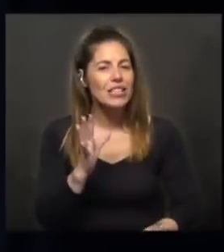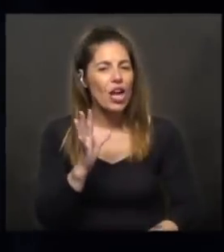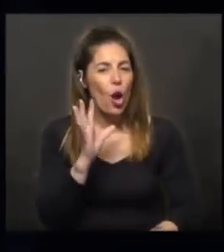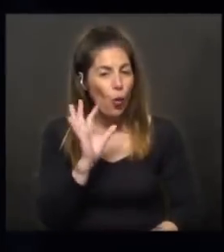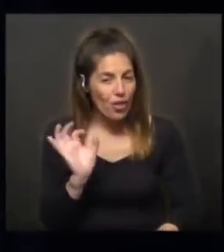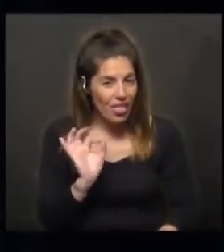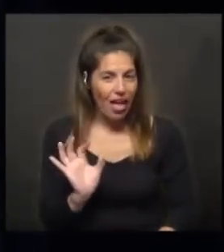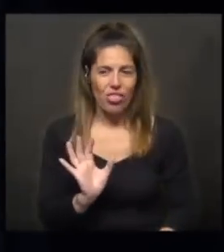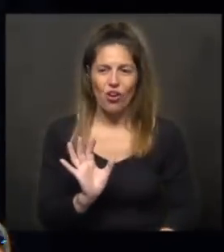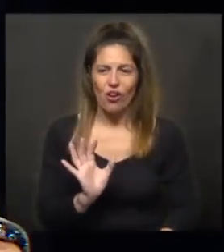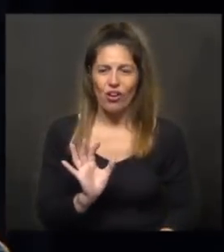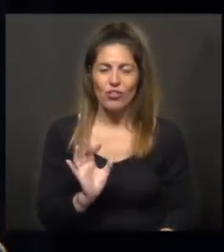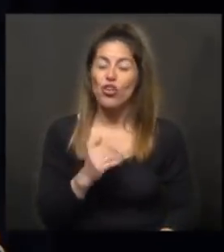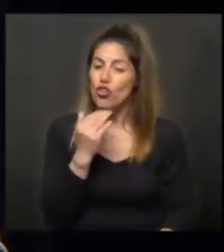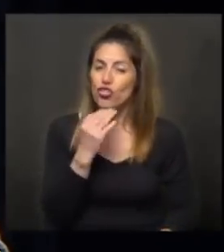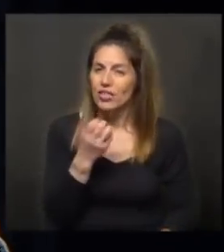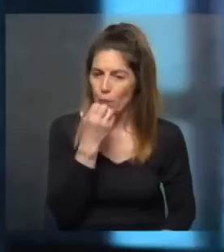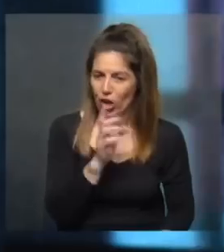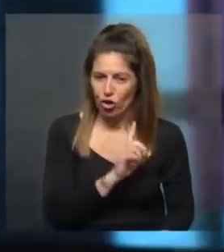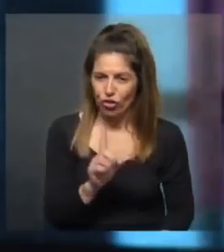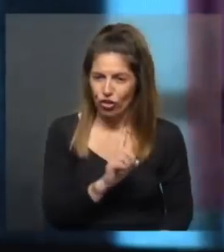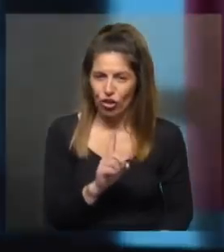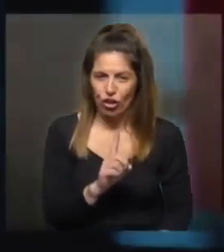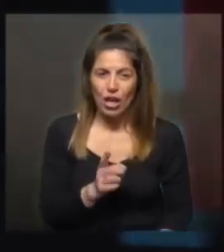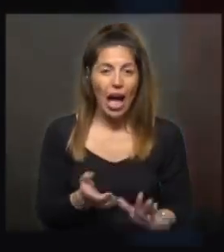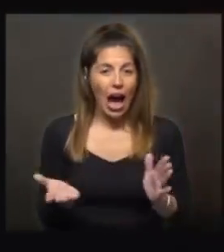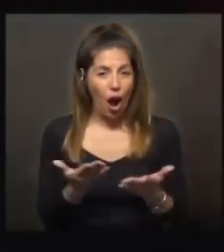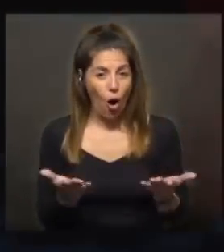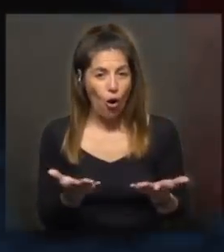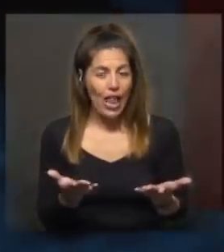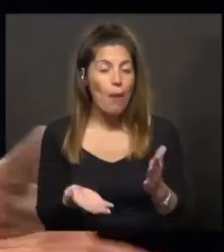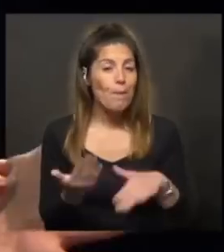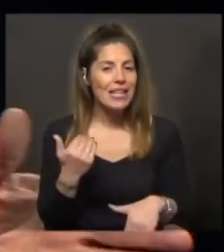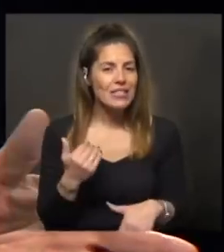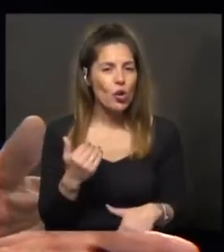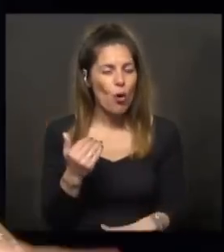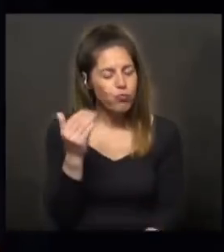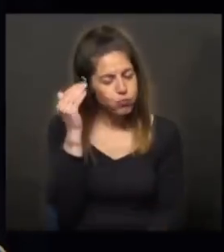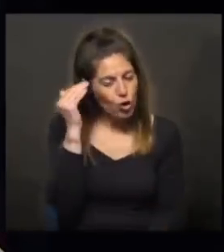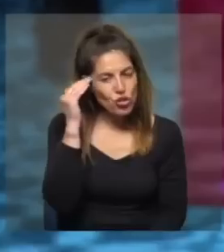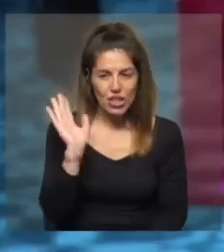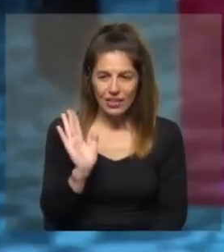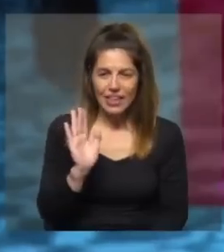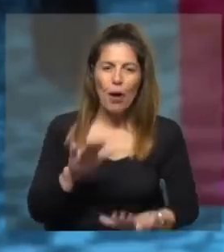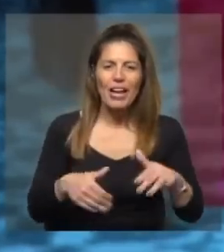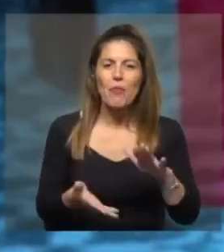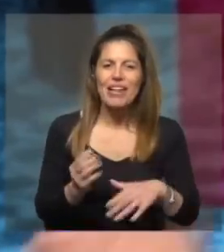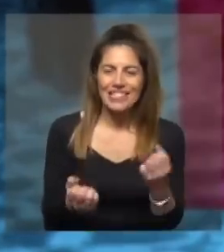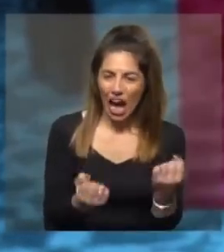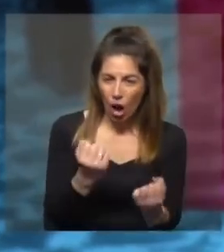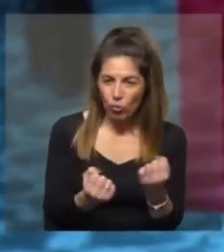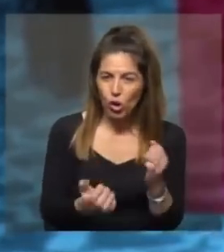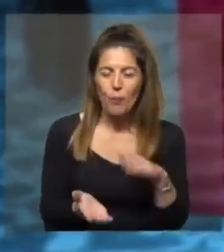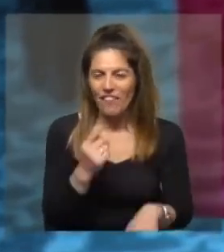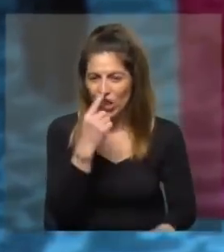yo eso yo no sé si es mejor no somos mucho más aprensivos son mucho más aprensivos y yo Lo noto yo tiene que ver porque hay más autos hay más